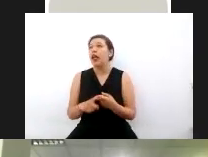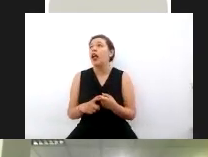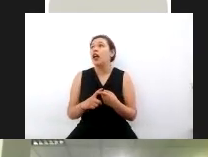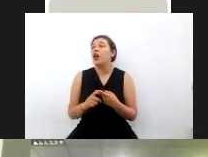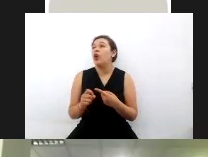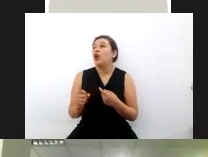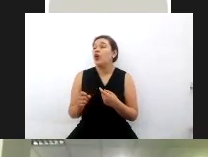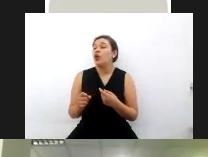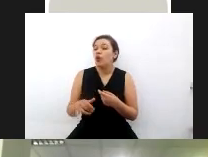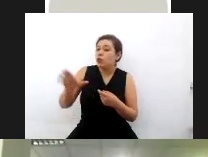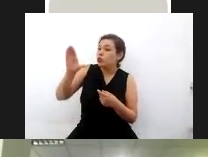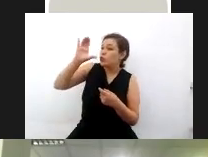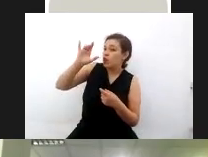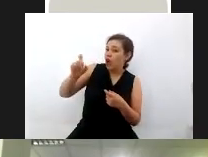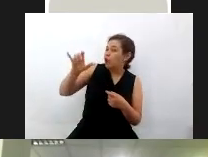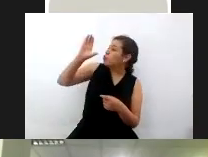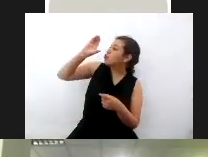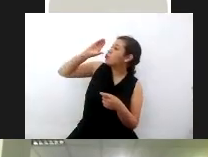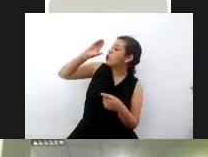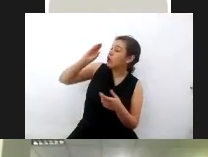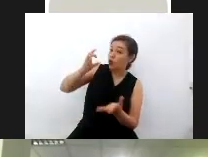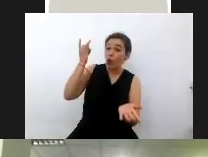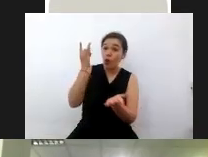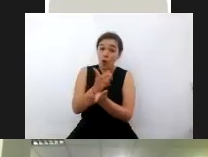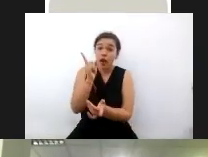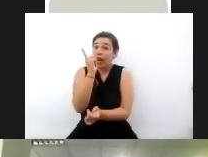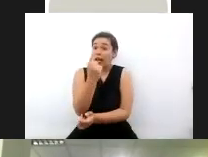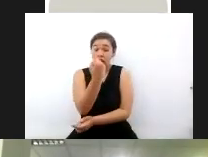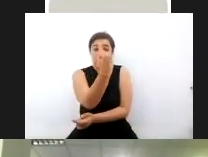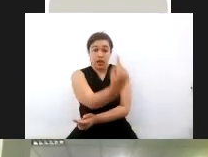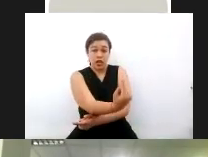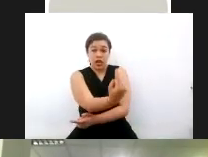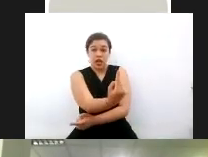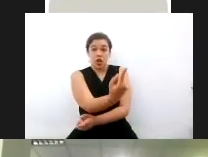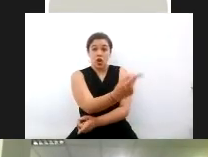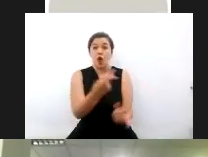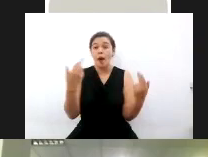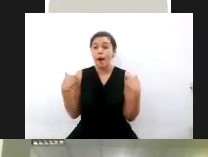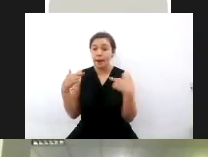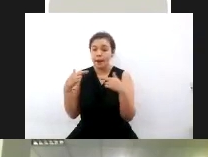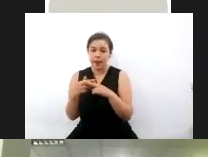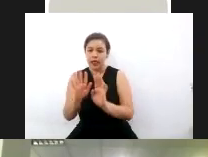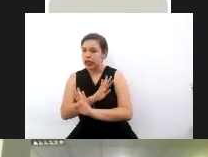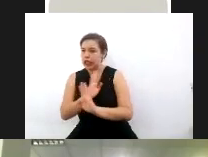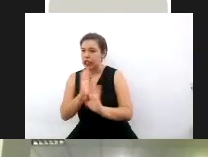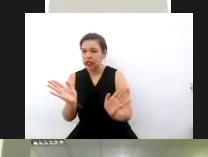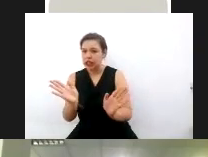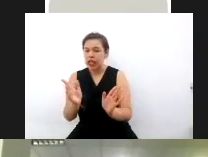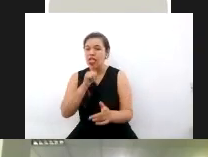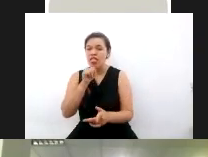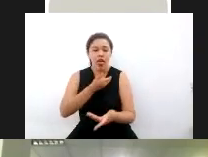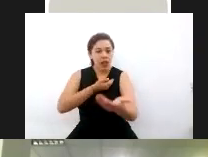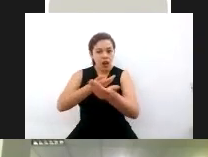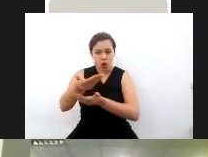alguna bebida hidratante, es única y exclusivamente para ellos o para los docentes, y evitar compartir